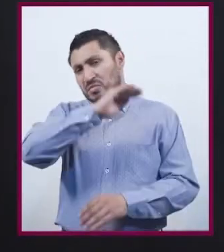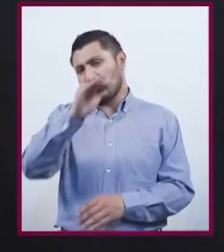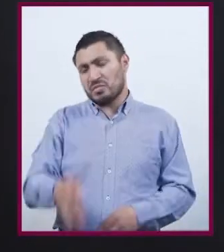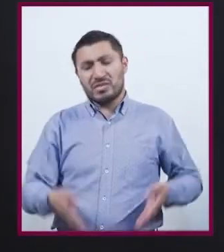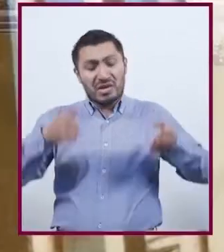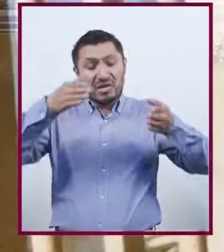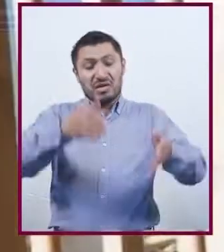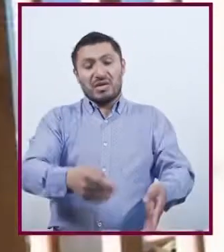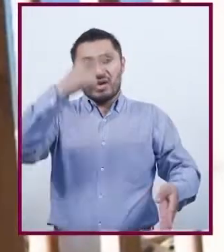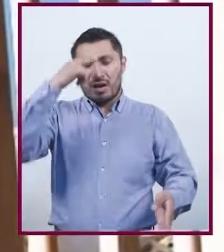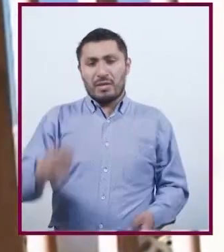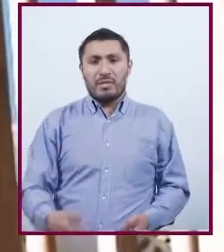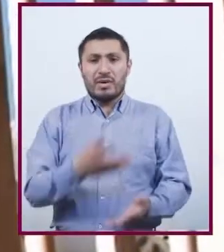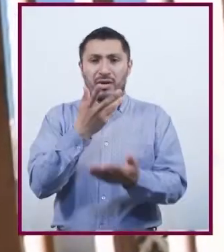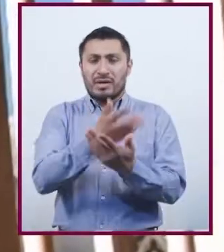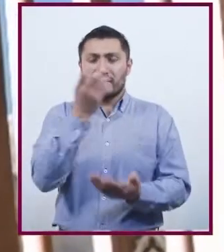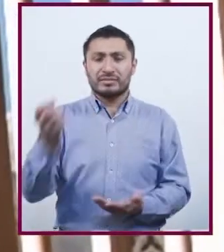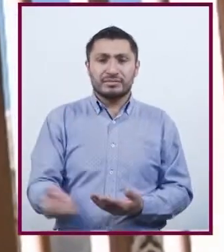eterno descanso.